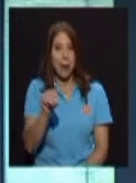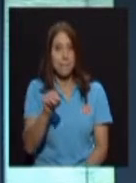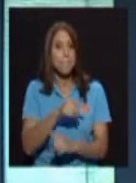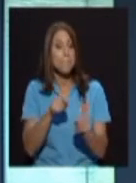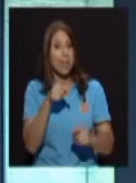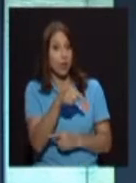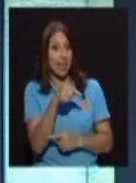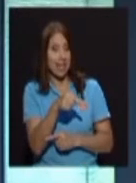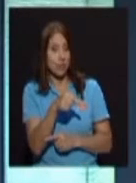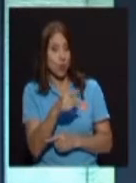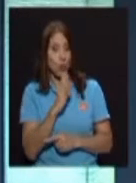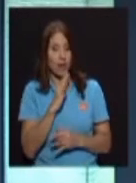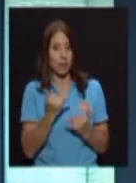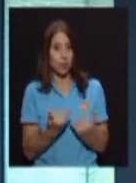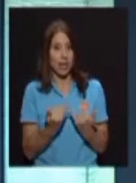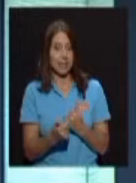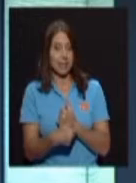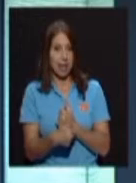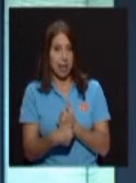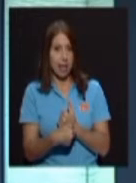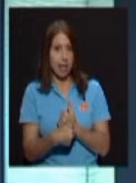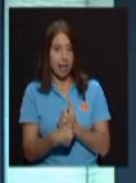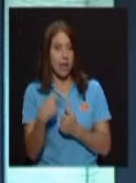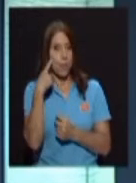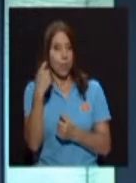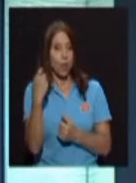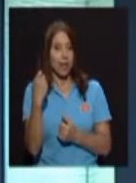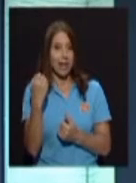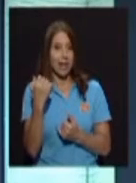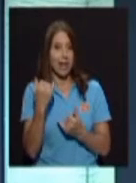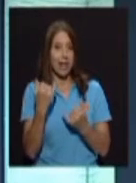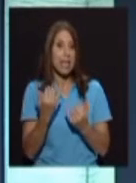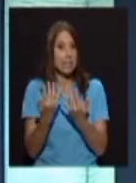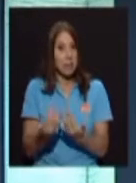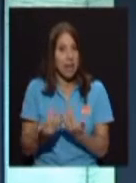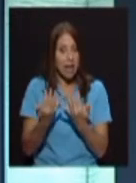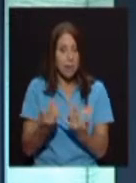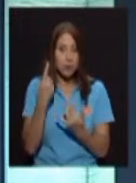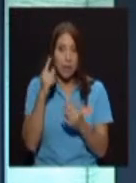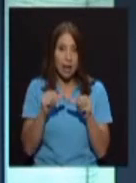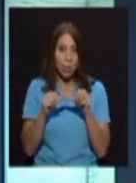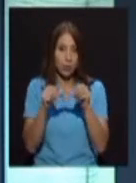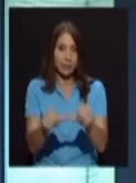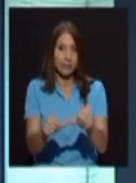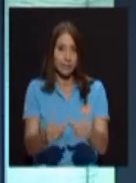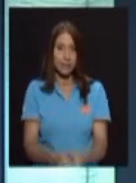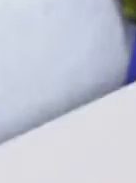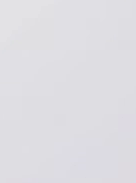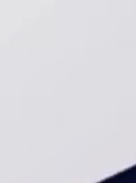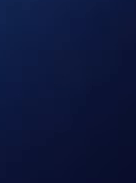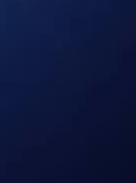no hablaremos en este segmento, porque esperaremos que el canal nos invite a regresar.